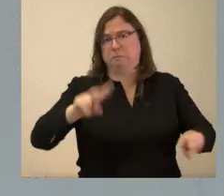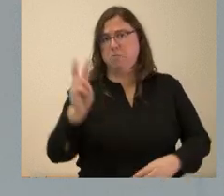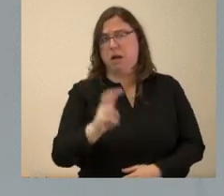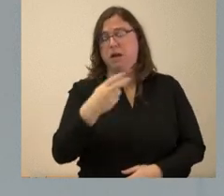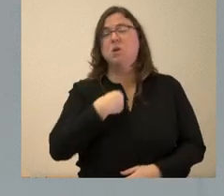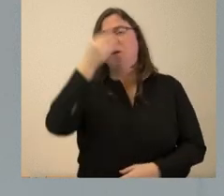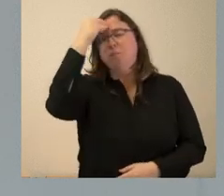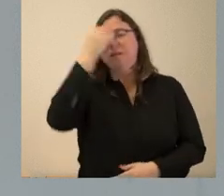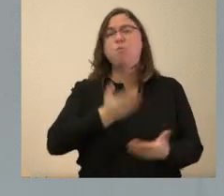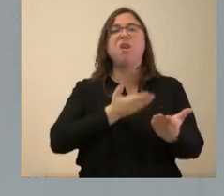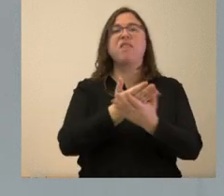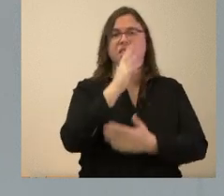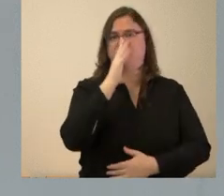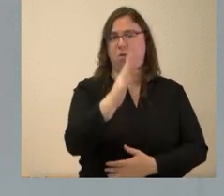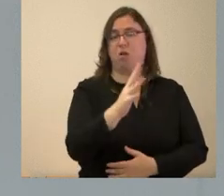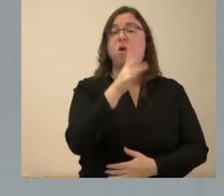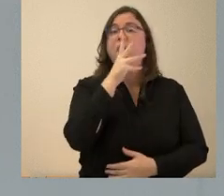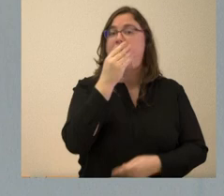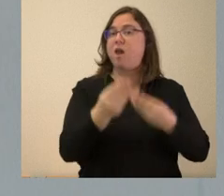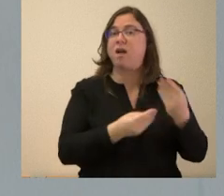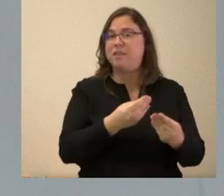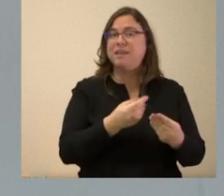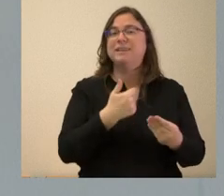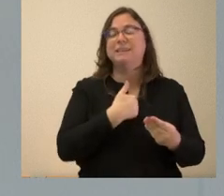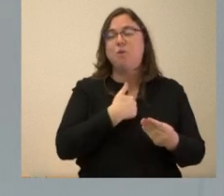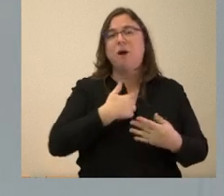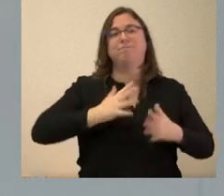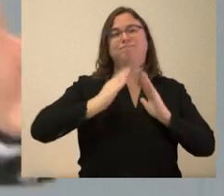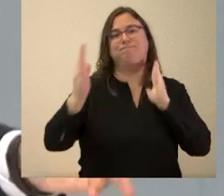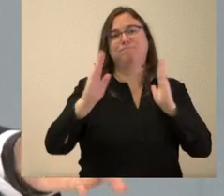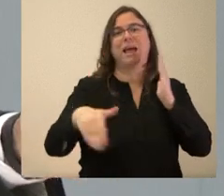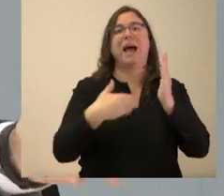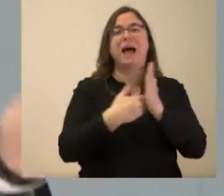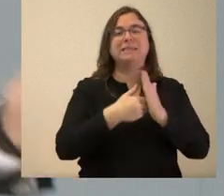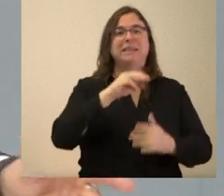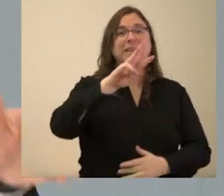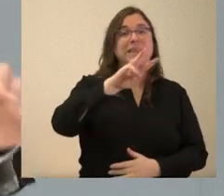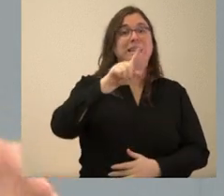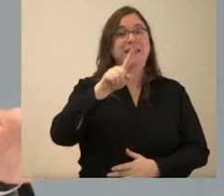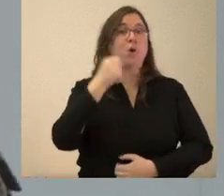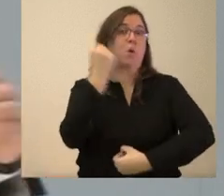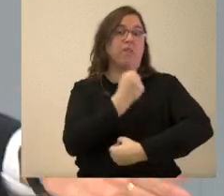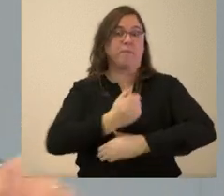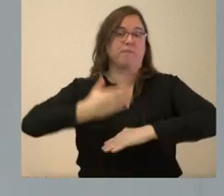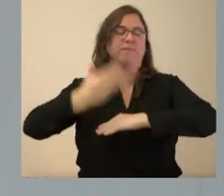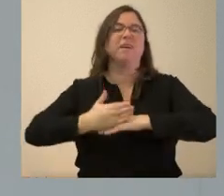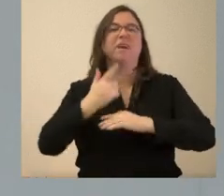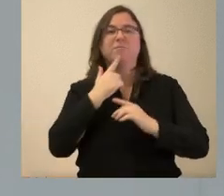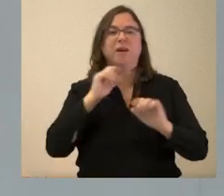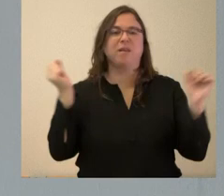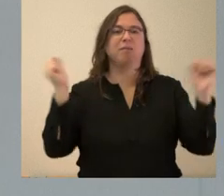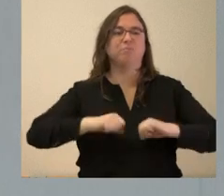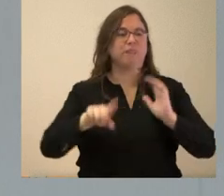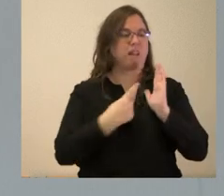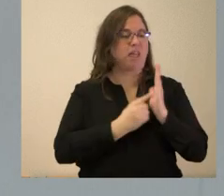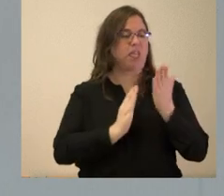por cinco años lógicamente ahora lo que se establece Es un periodo cierto hasta un 31 de diciembre para no dejar la fecha de la aprobación de la